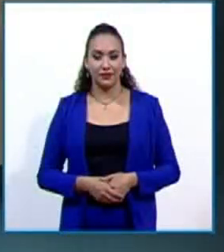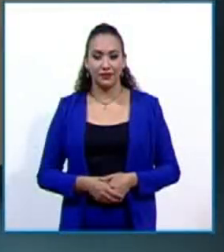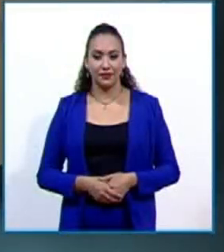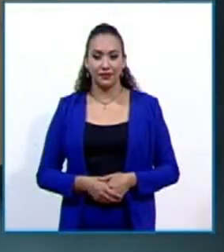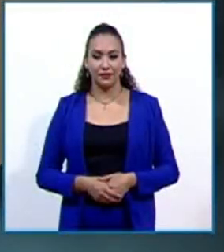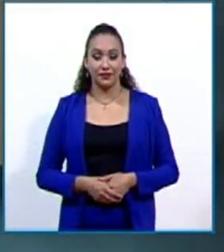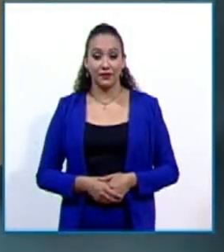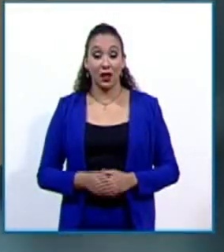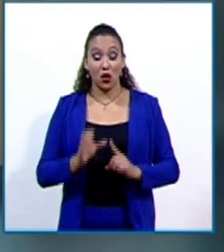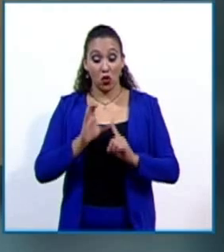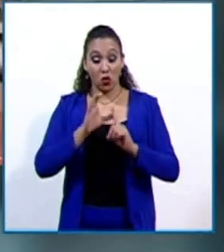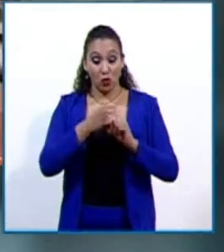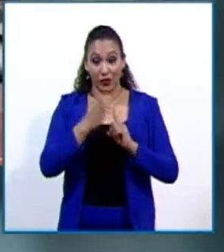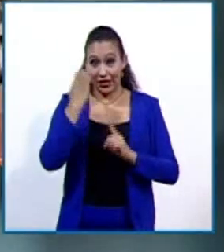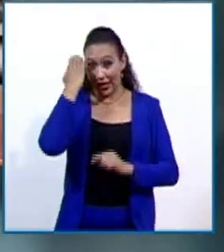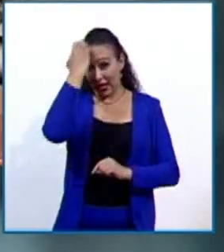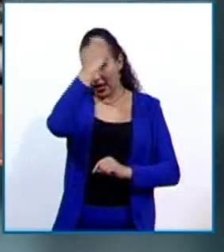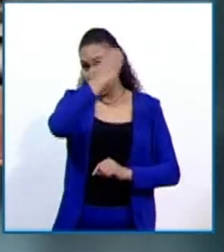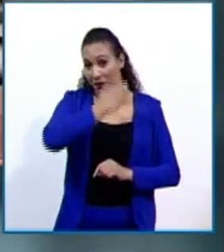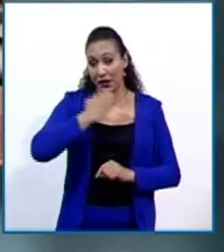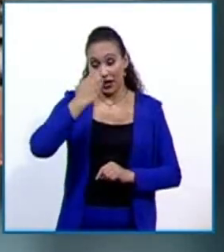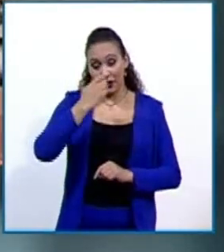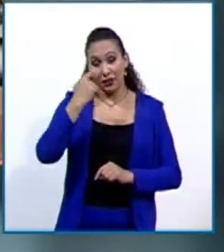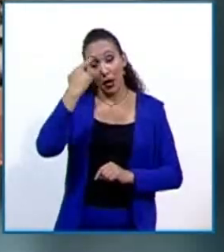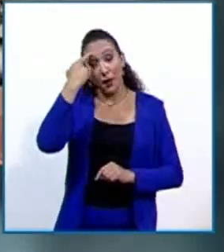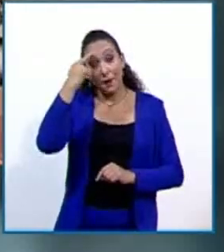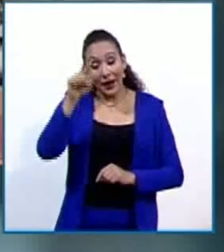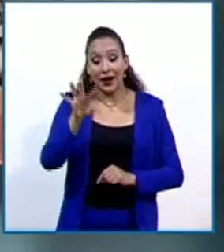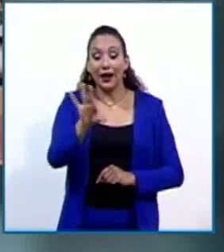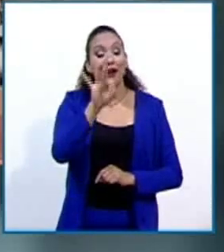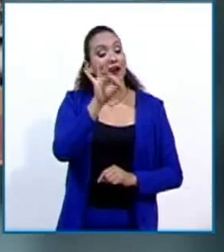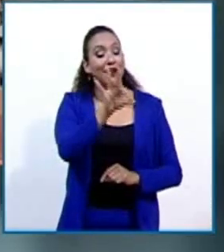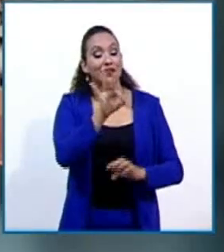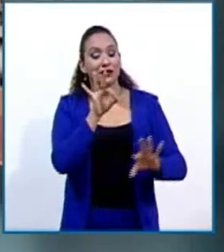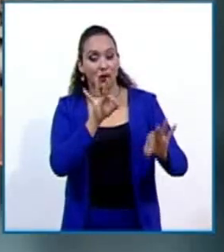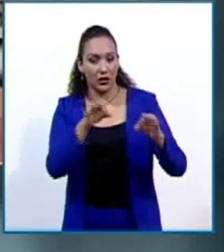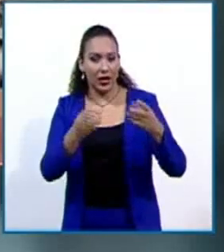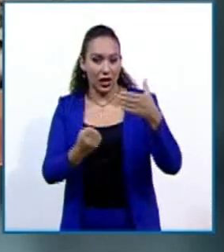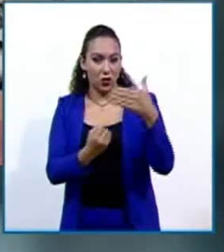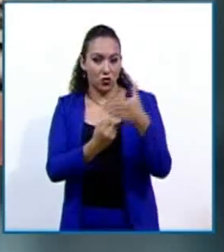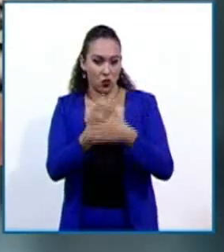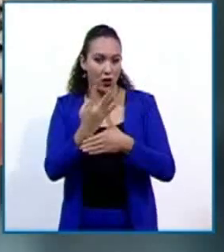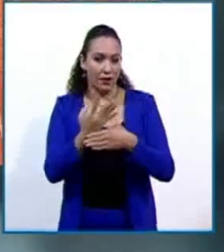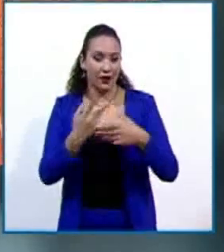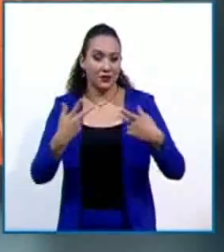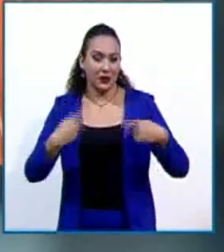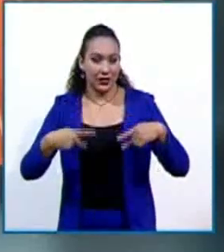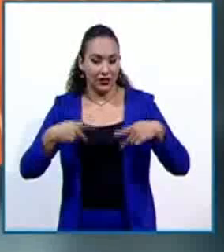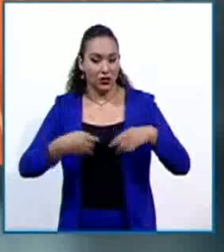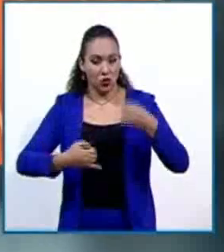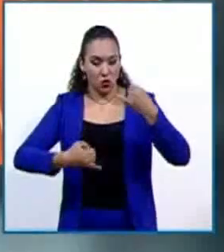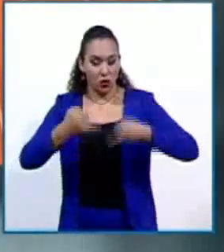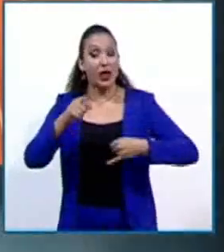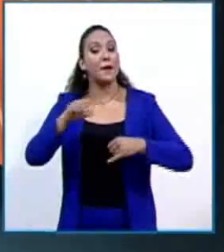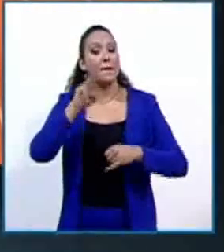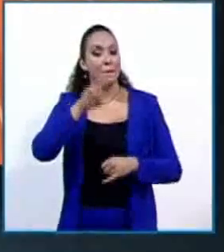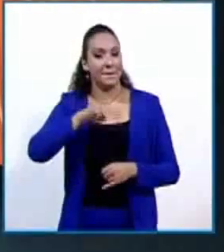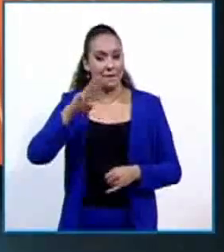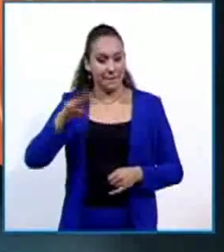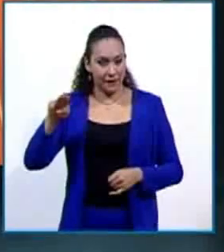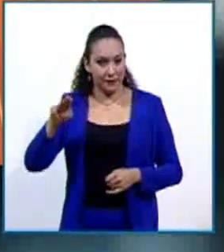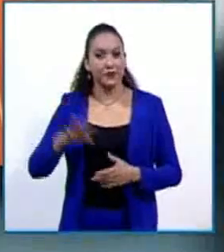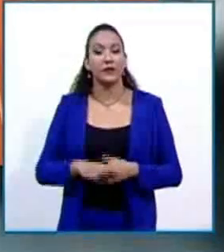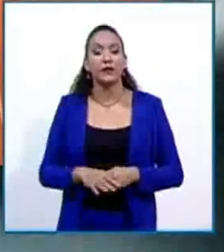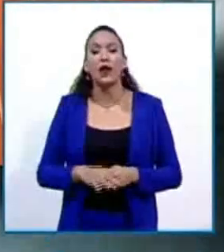El Comité Evaluador de Aspirantes a ocupar algún cargo jurisdiccional en el Poder Judicial de Michoacán emitió la convocatoria para las